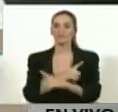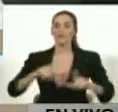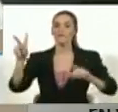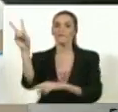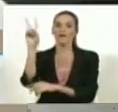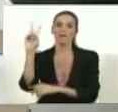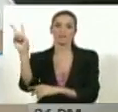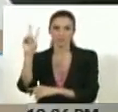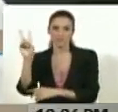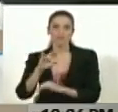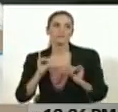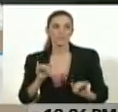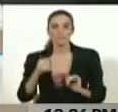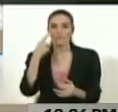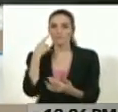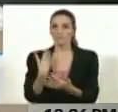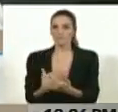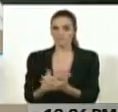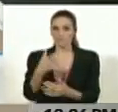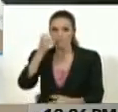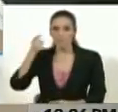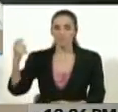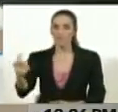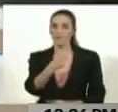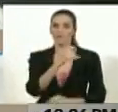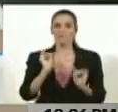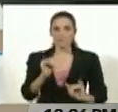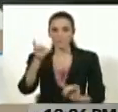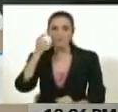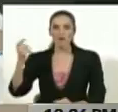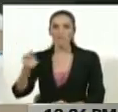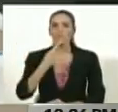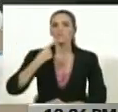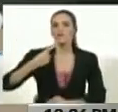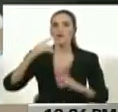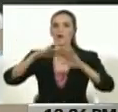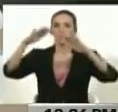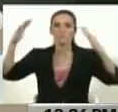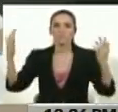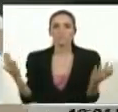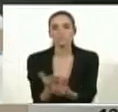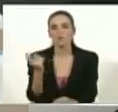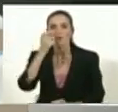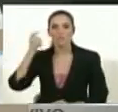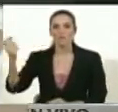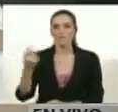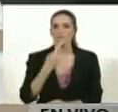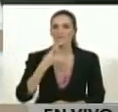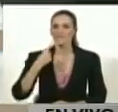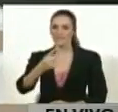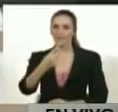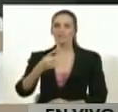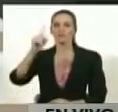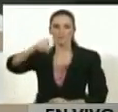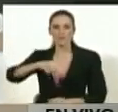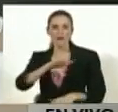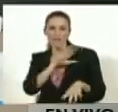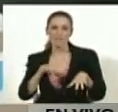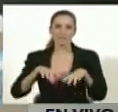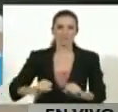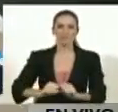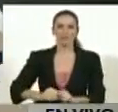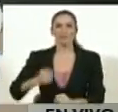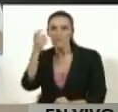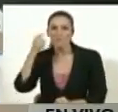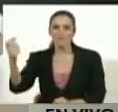Venezuela Ahí vimos a un pueblo ese pueblo le habló al mundo ese pueblo le habló al imperio ese